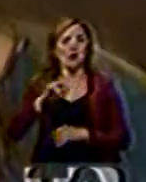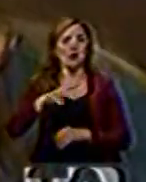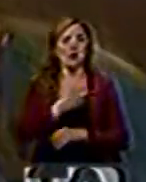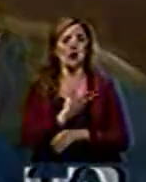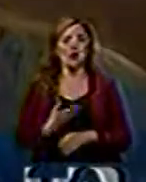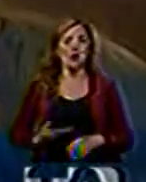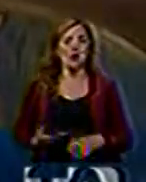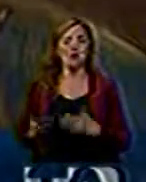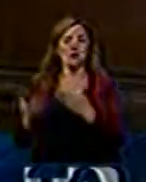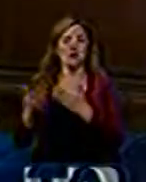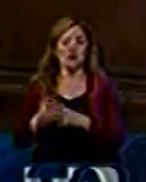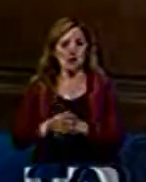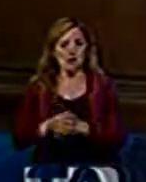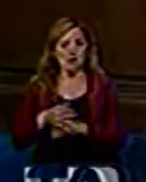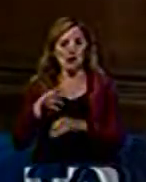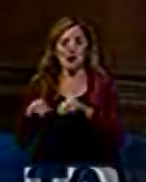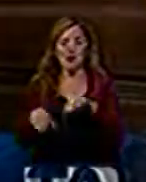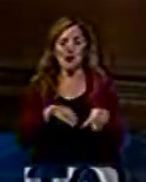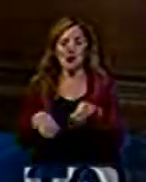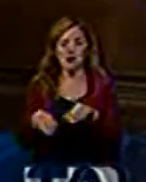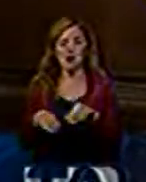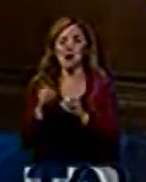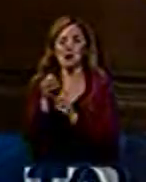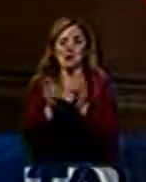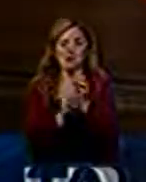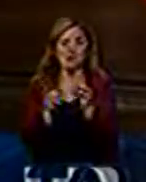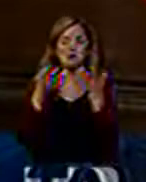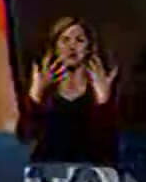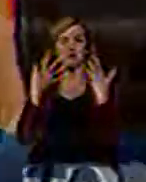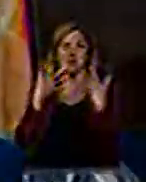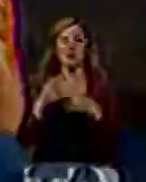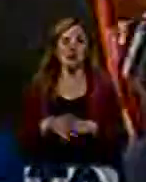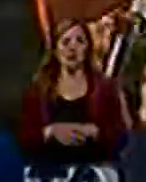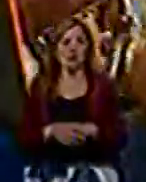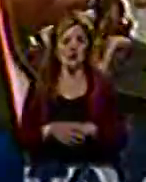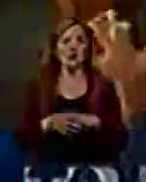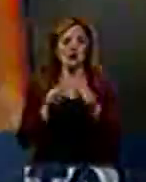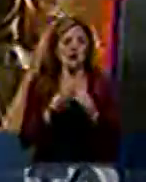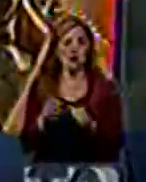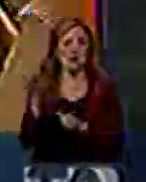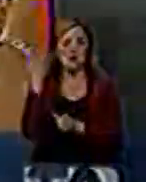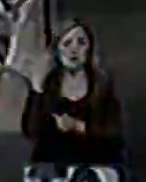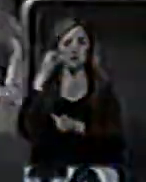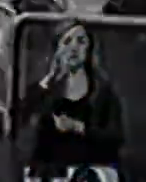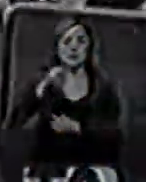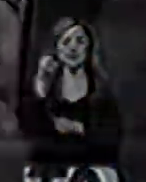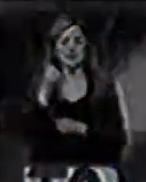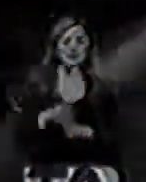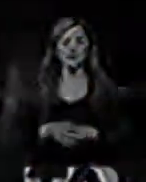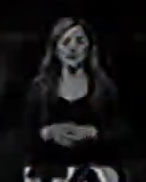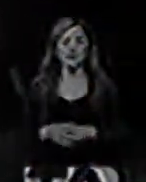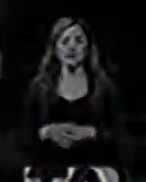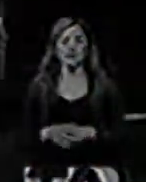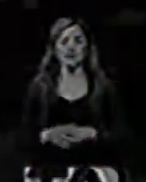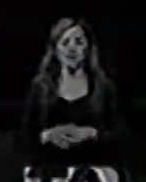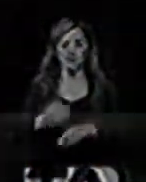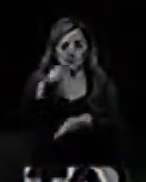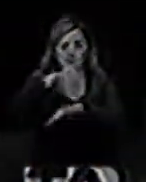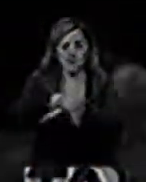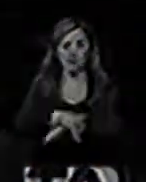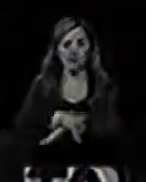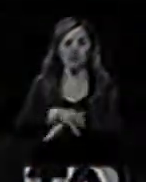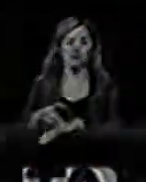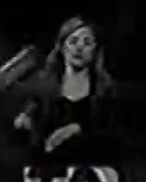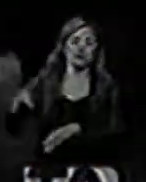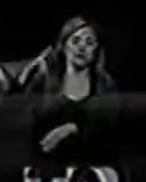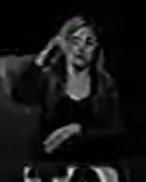maría alejandra vicuña cumplió actividades de despacho en guayaquil donde permanecía desde el pasado jueves en horas de la tarde partió vía